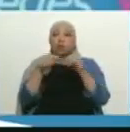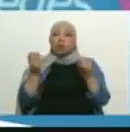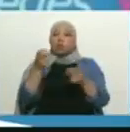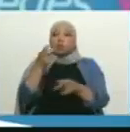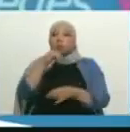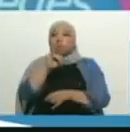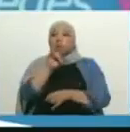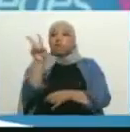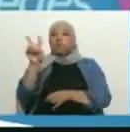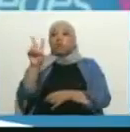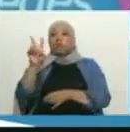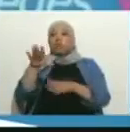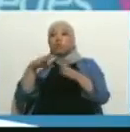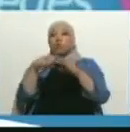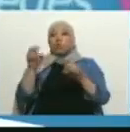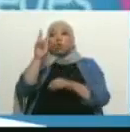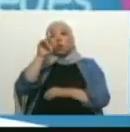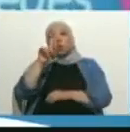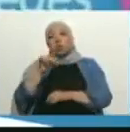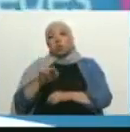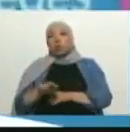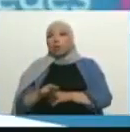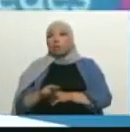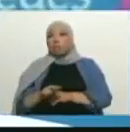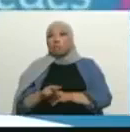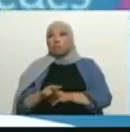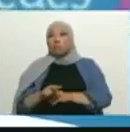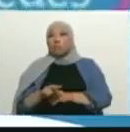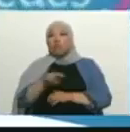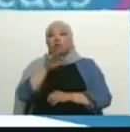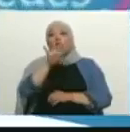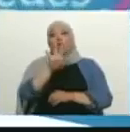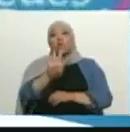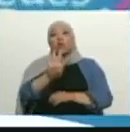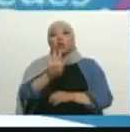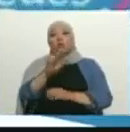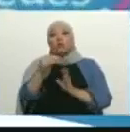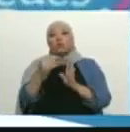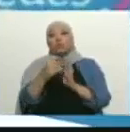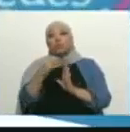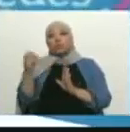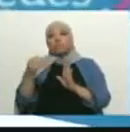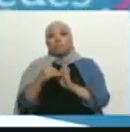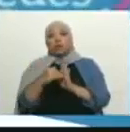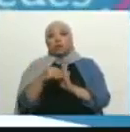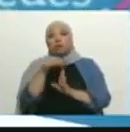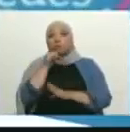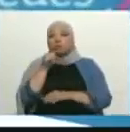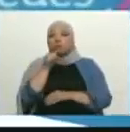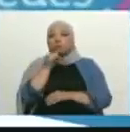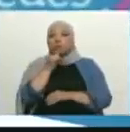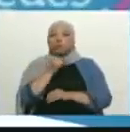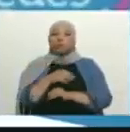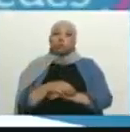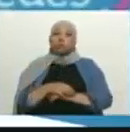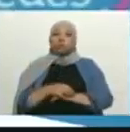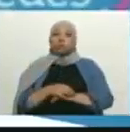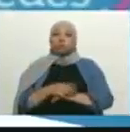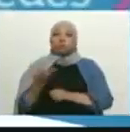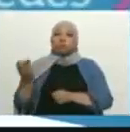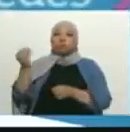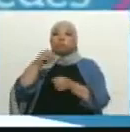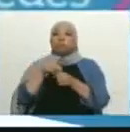ingresando a Venezuela todos los días, 400.000 barriles diarios mínimos. Estarían